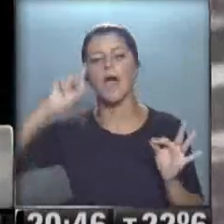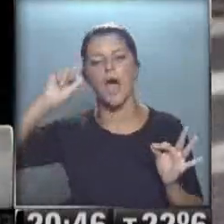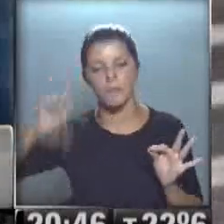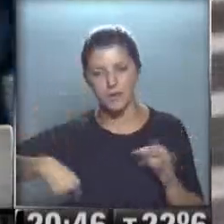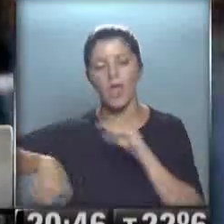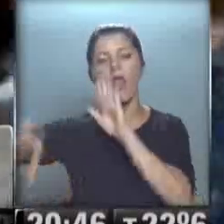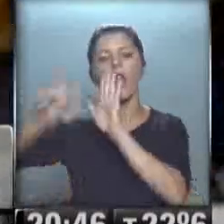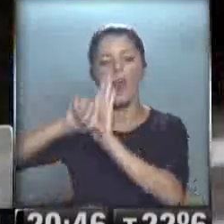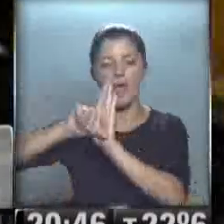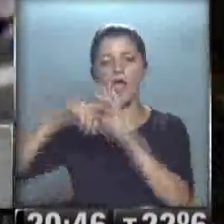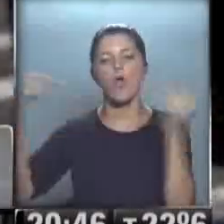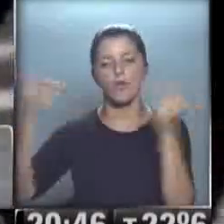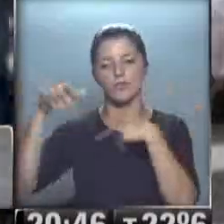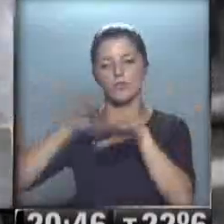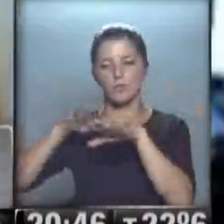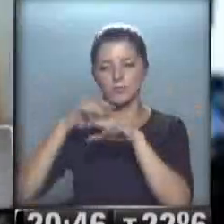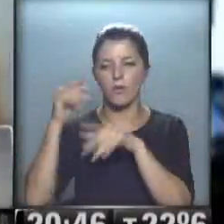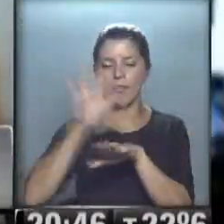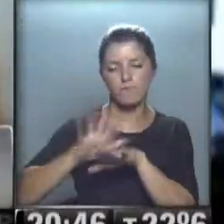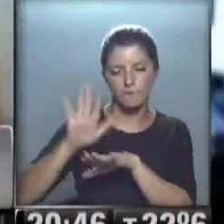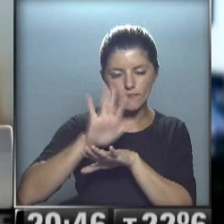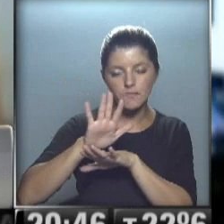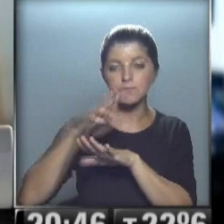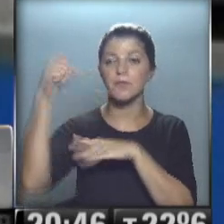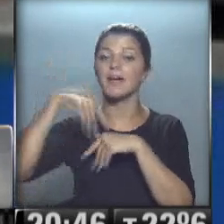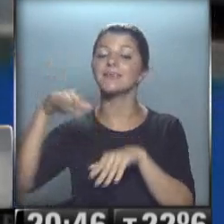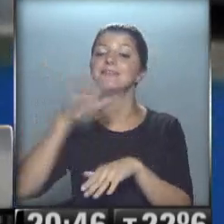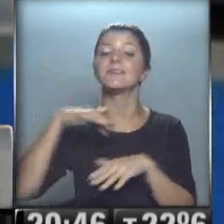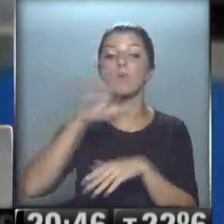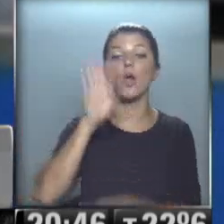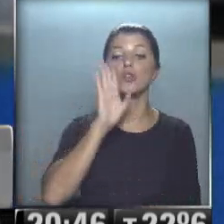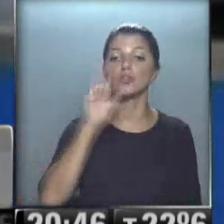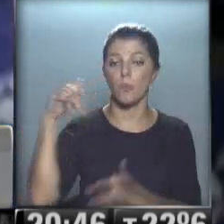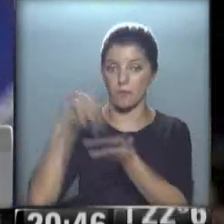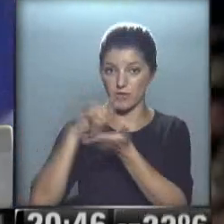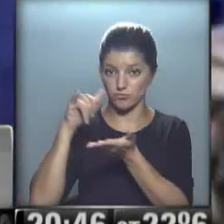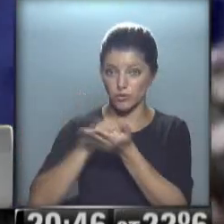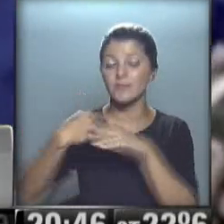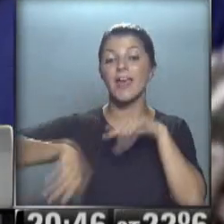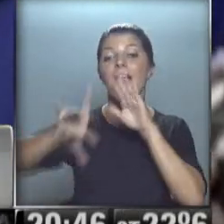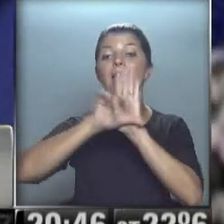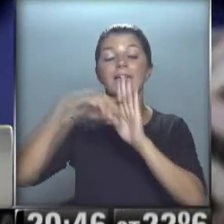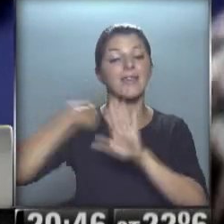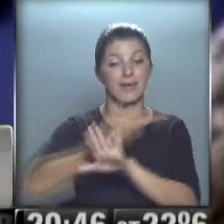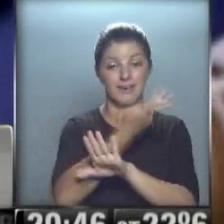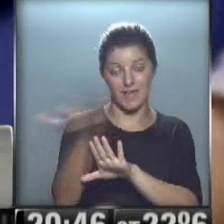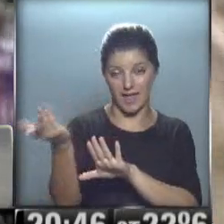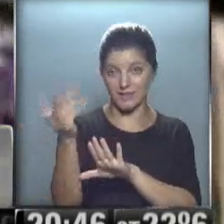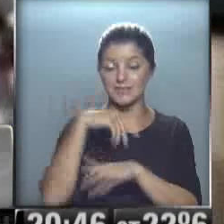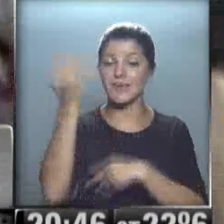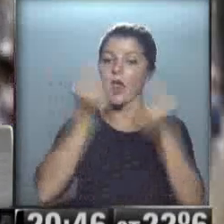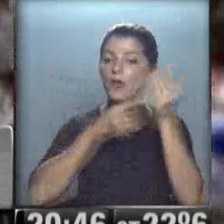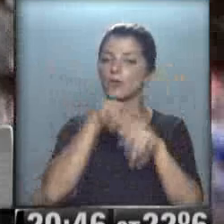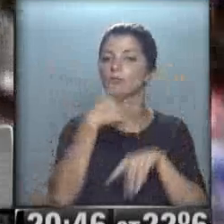rige una ley contra la especulación. En el estado de Nueva York, la Ley General de Negocios prohíbe aumentos